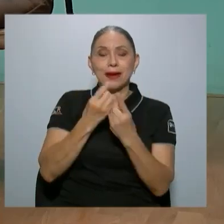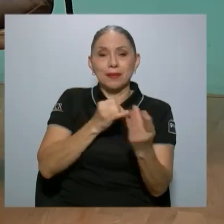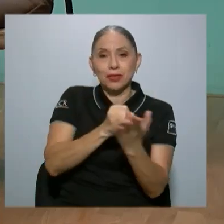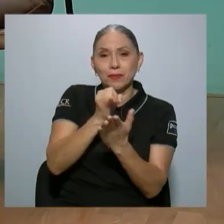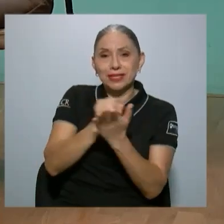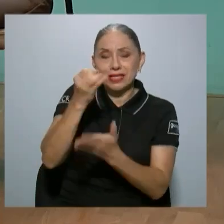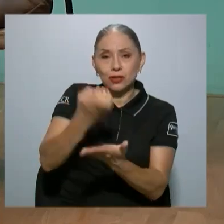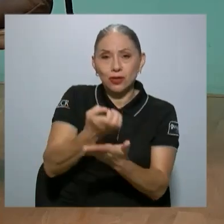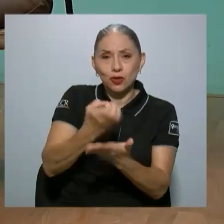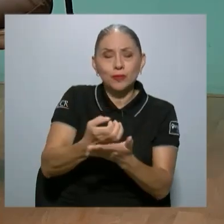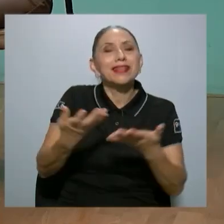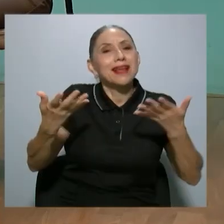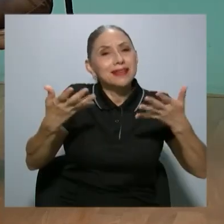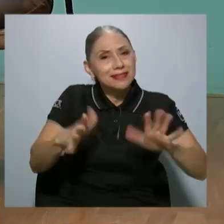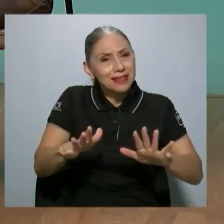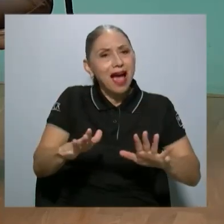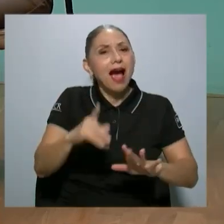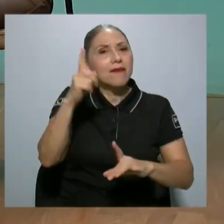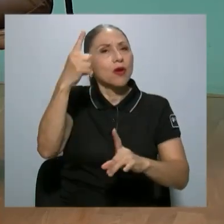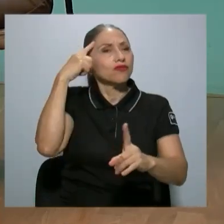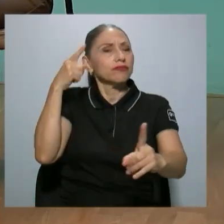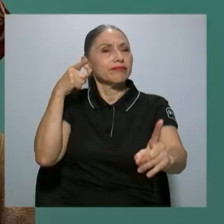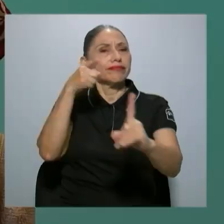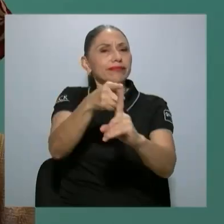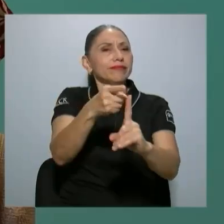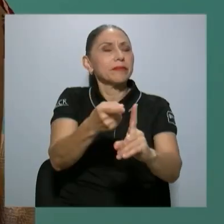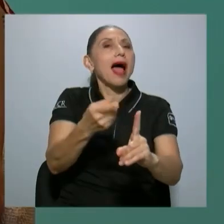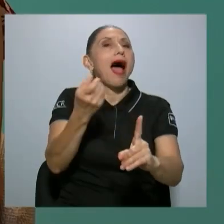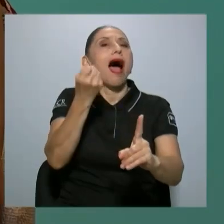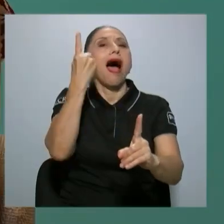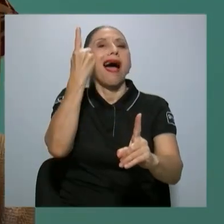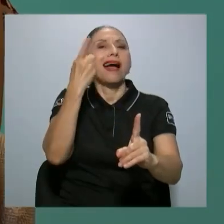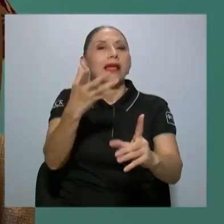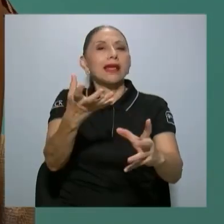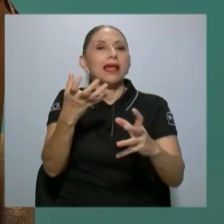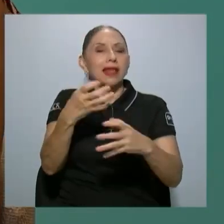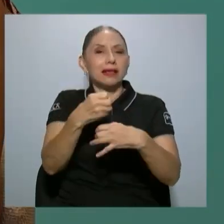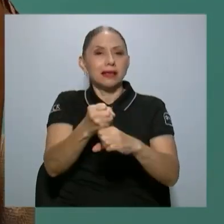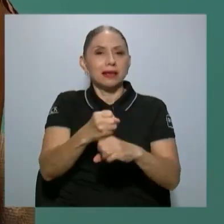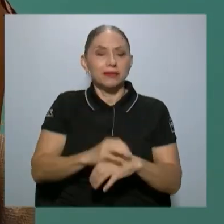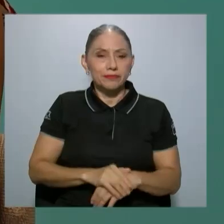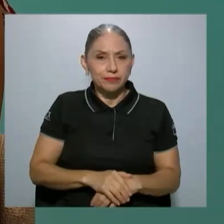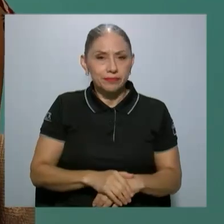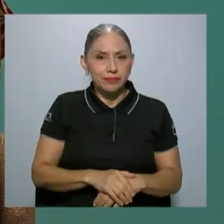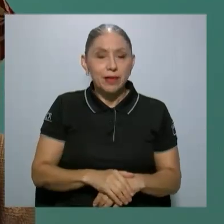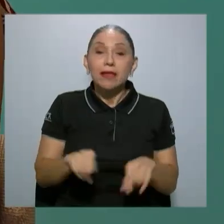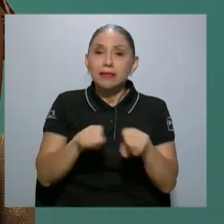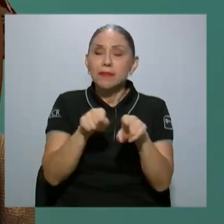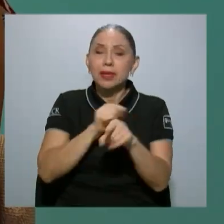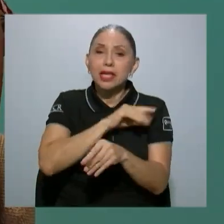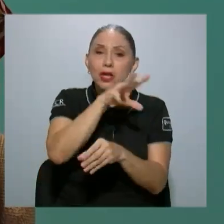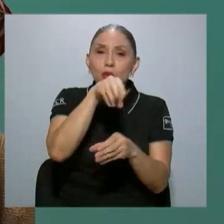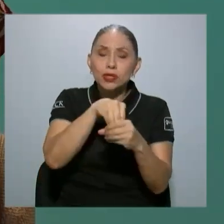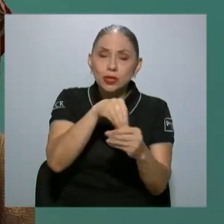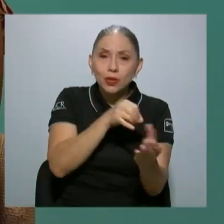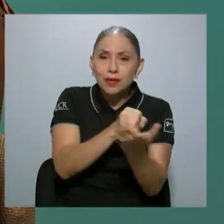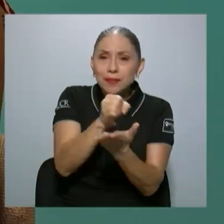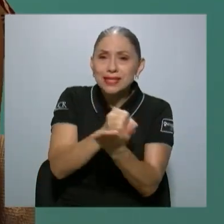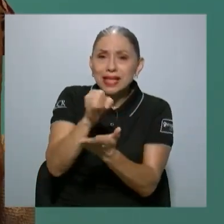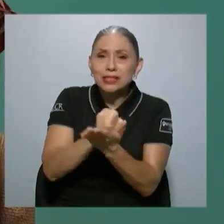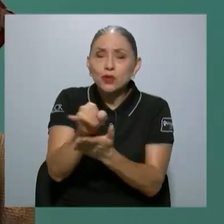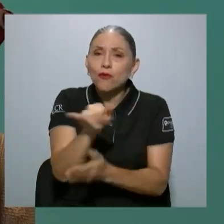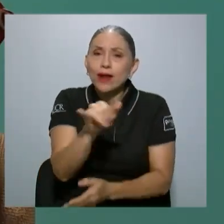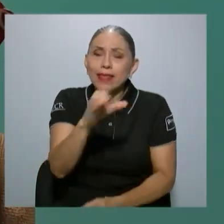Económicas ya hubiese una línea muy clara de qué era lo que se quería hacer, ¿verdad? Incluyendo que la investigación fuera una investigación de alta